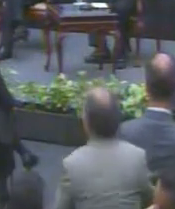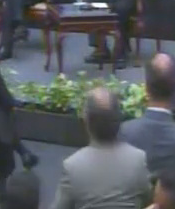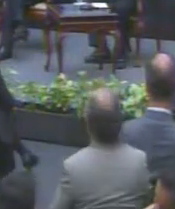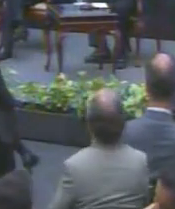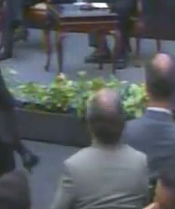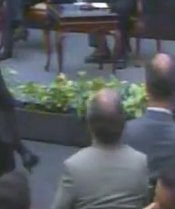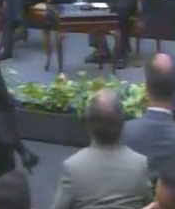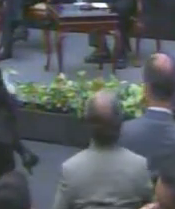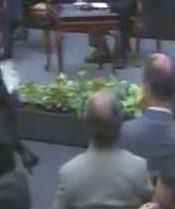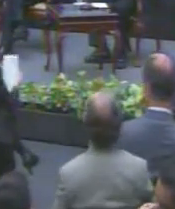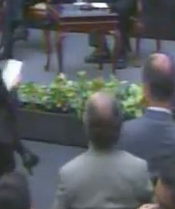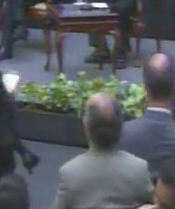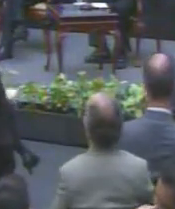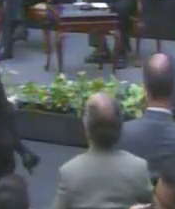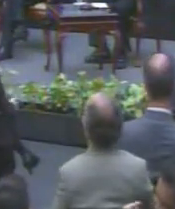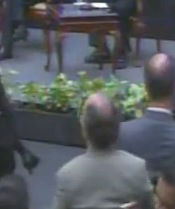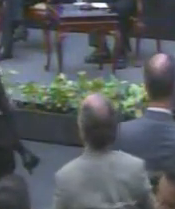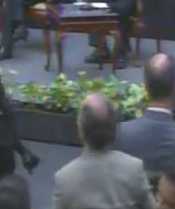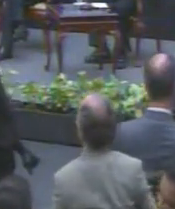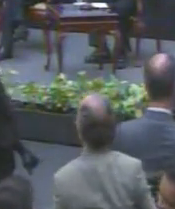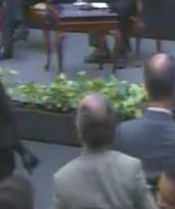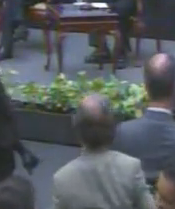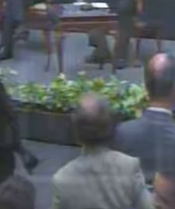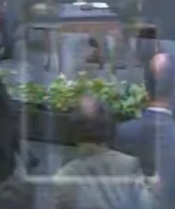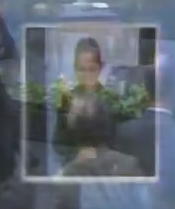en mi intervención previa.